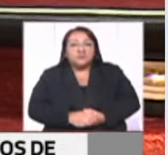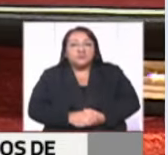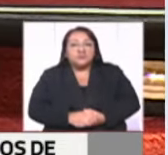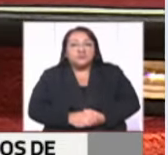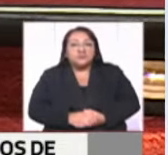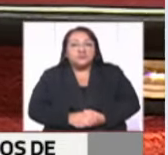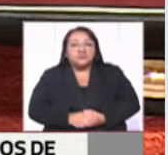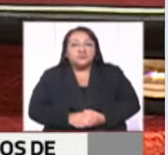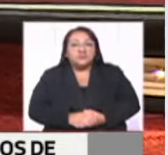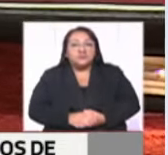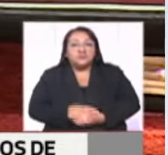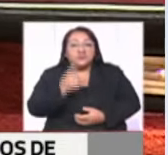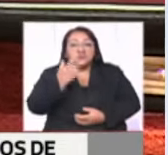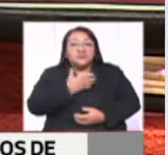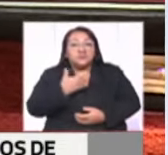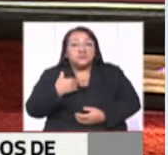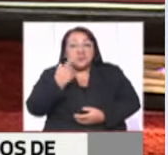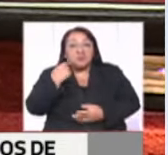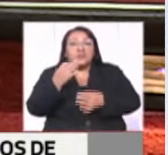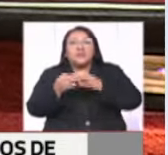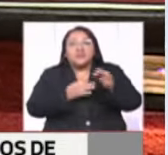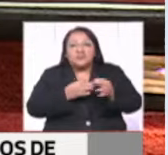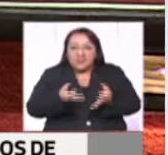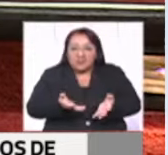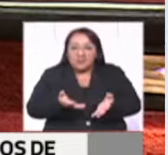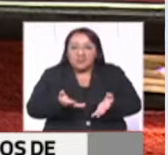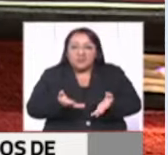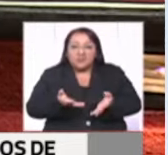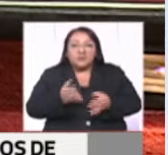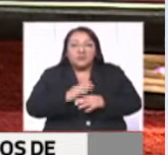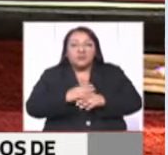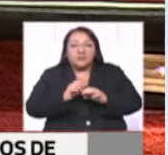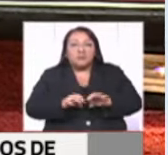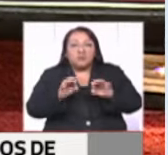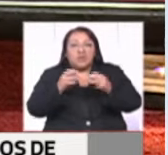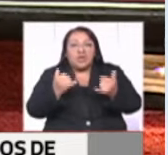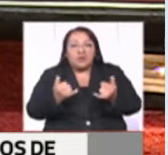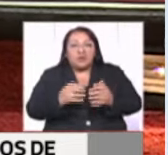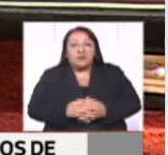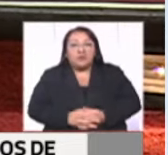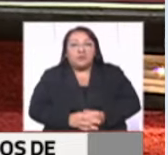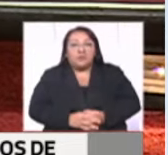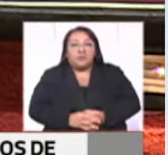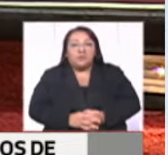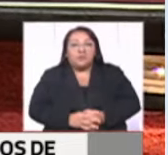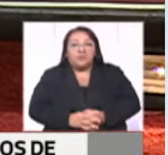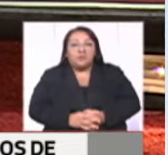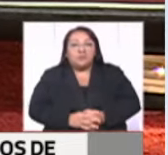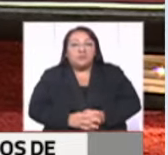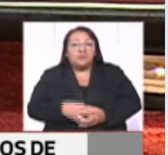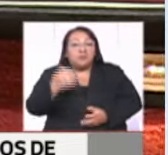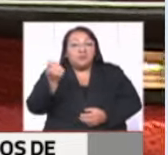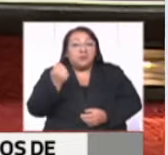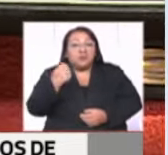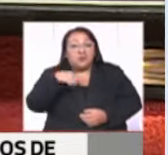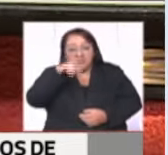Señor presidente, para explicar el contexto actual de las pensiones en el